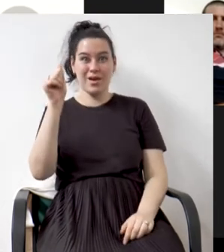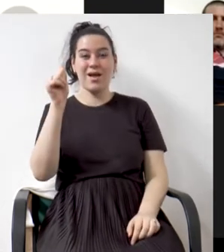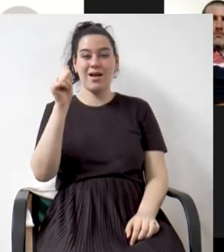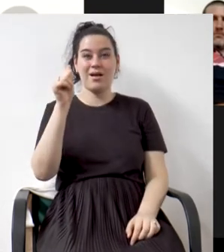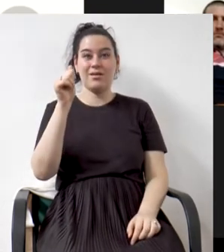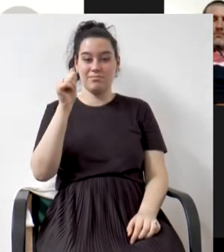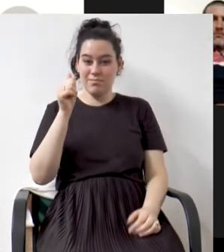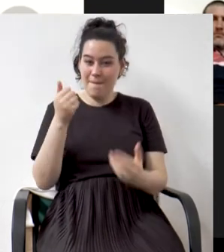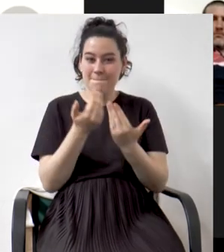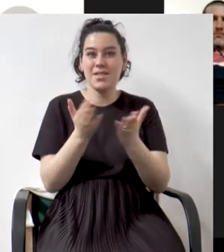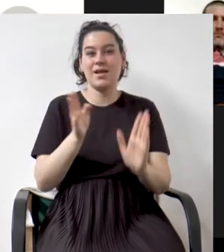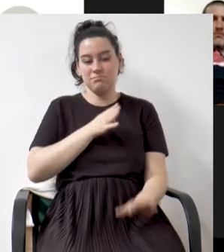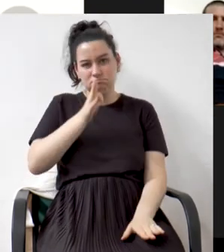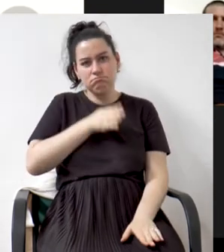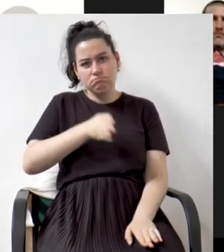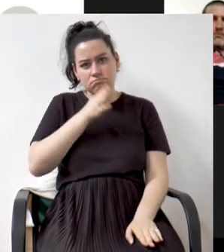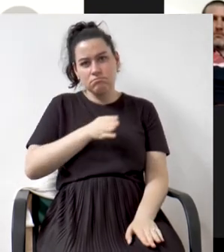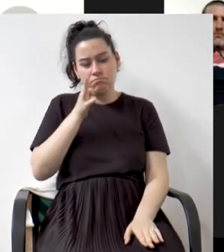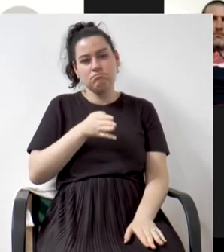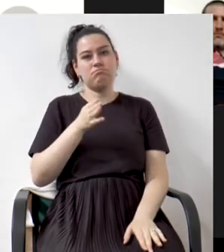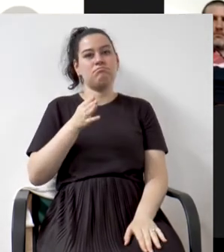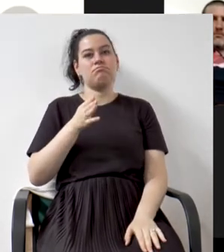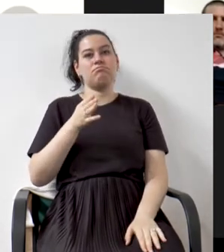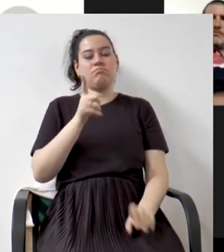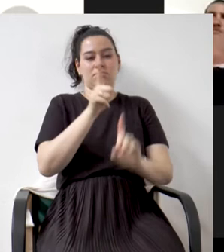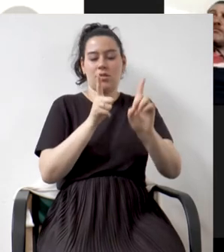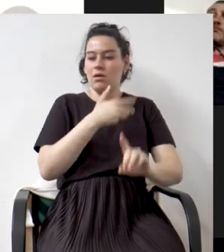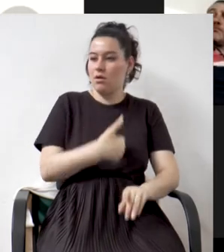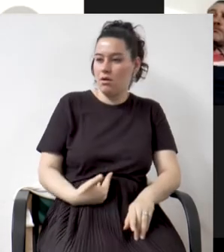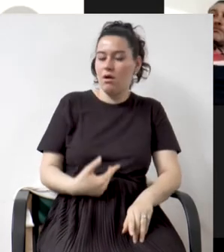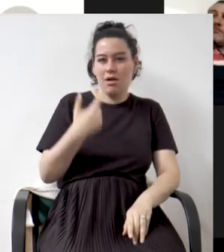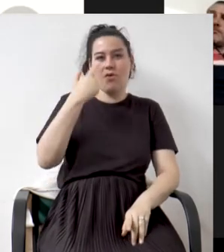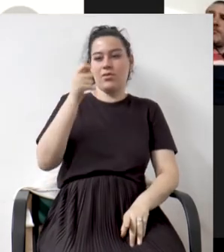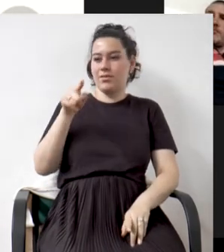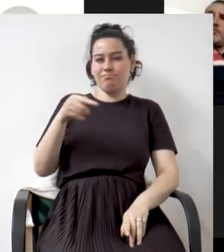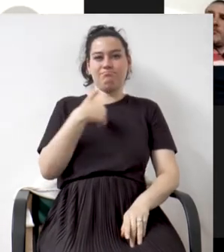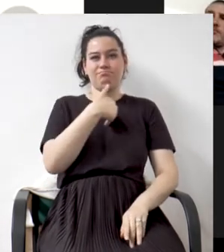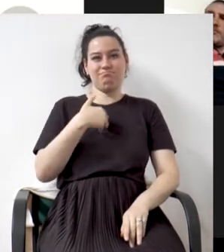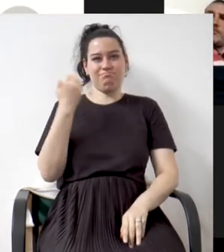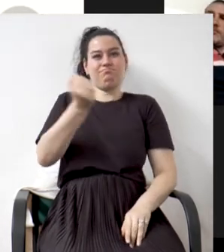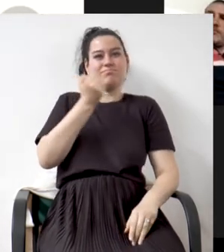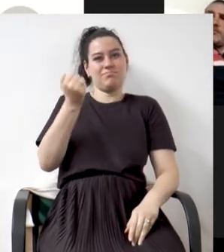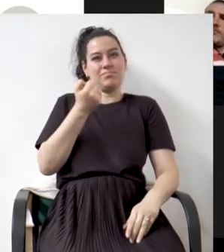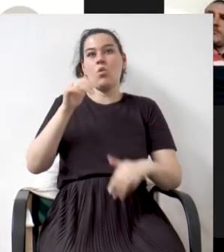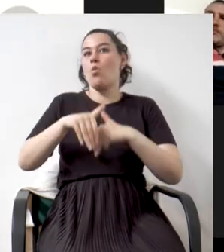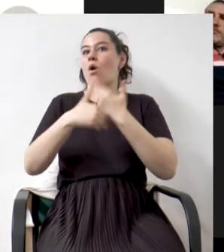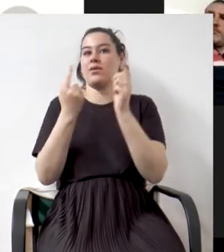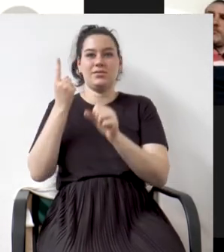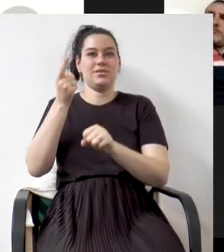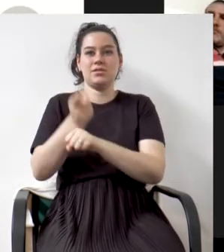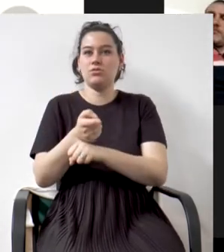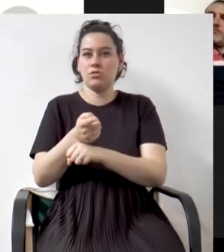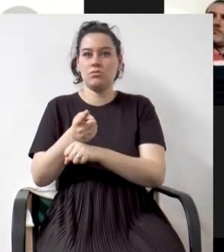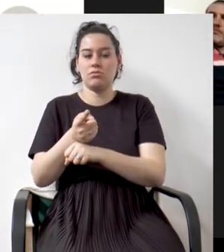procesos de participación amplias y el gobierno toma un papel fundamental, cualquier paso institucional que se da es un